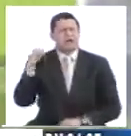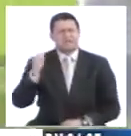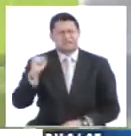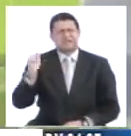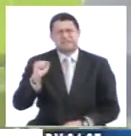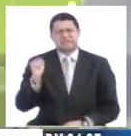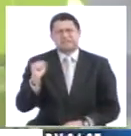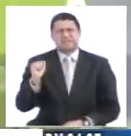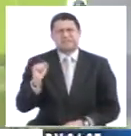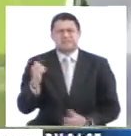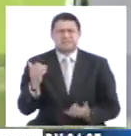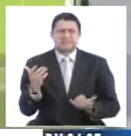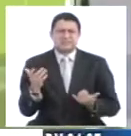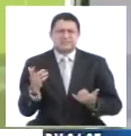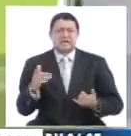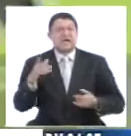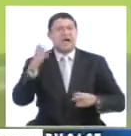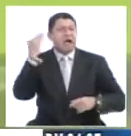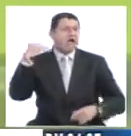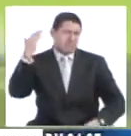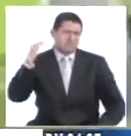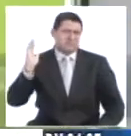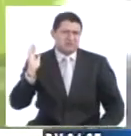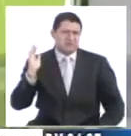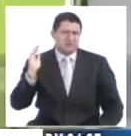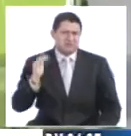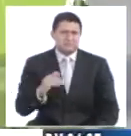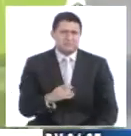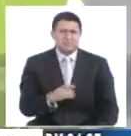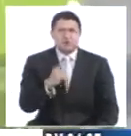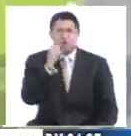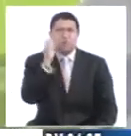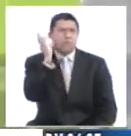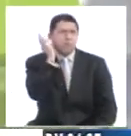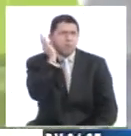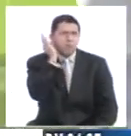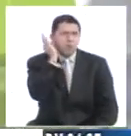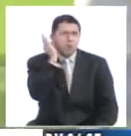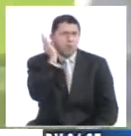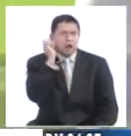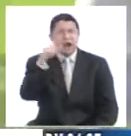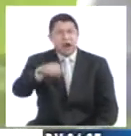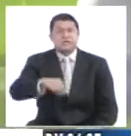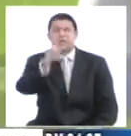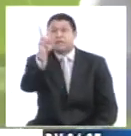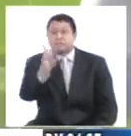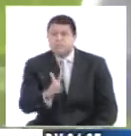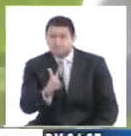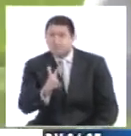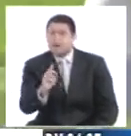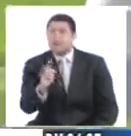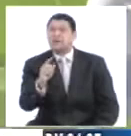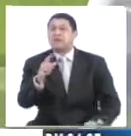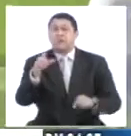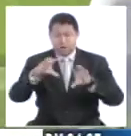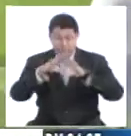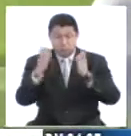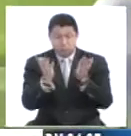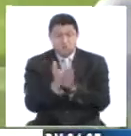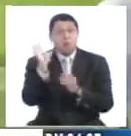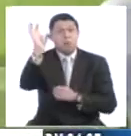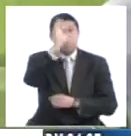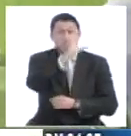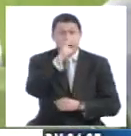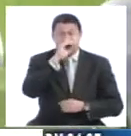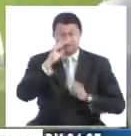día hay una casi paralelo el hombre y la mujer venezuela es considerado a nivel mundial no de los países donde el